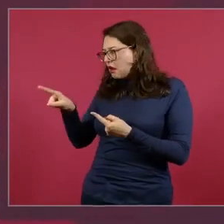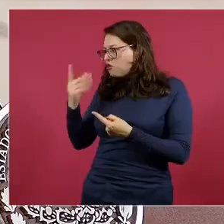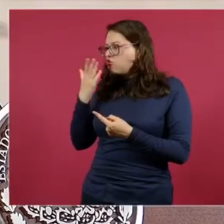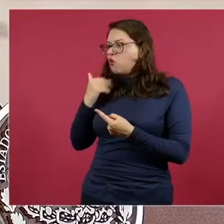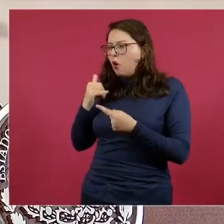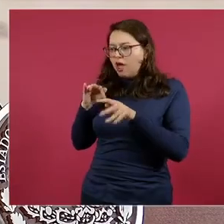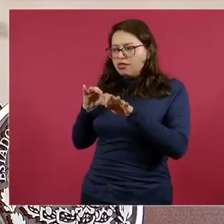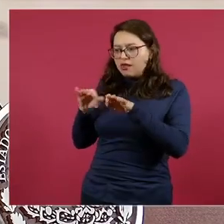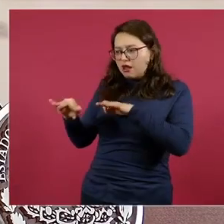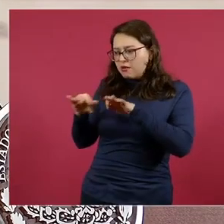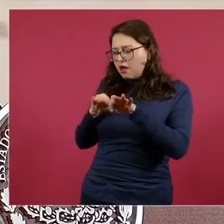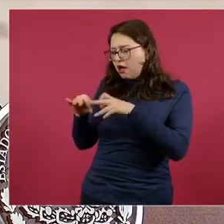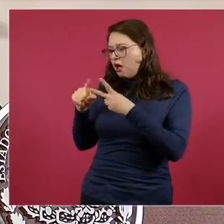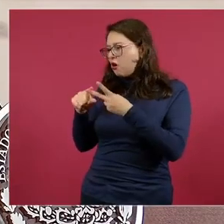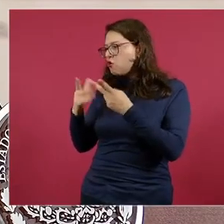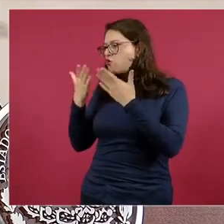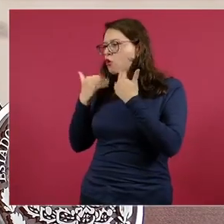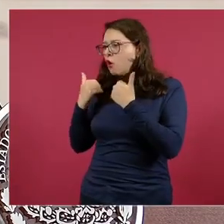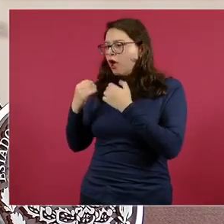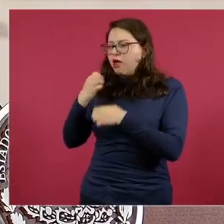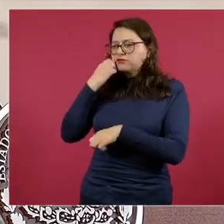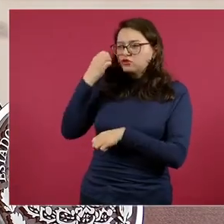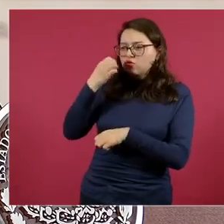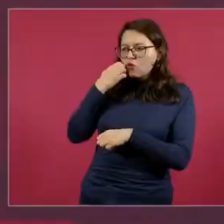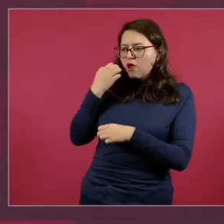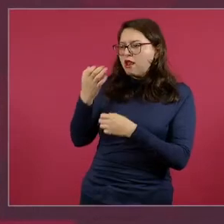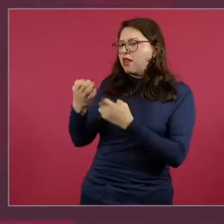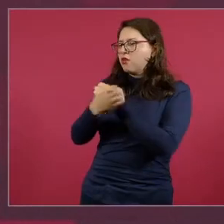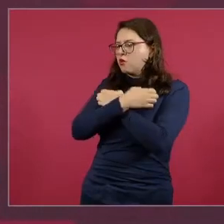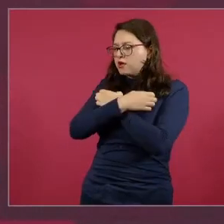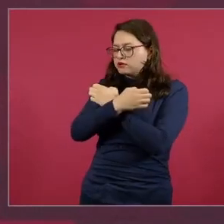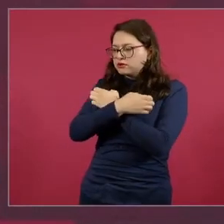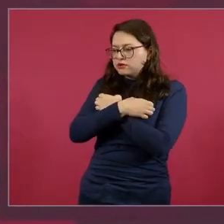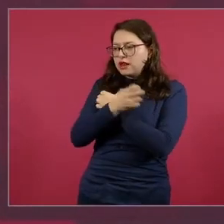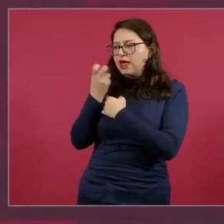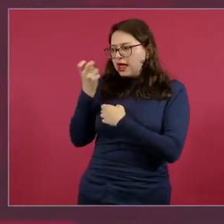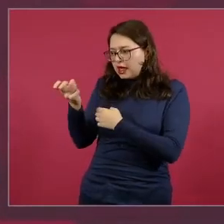derecho al estudio, no.